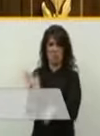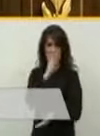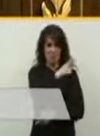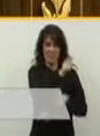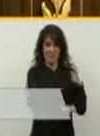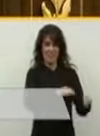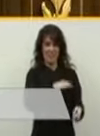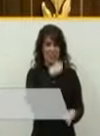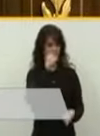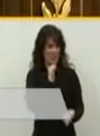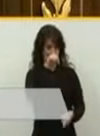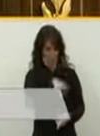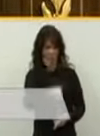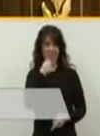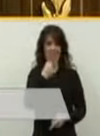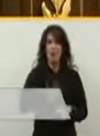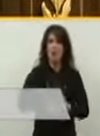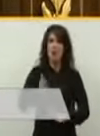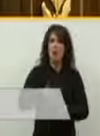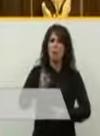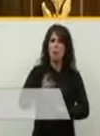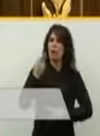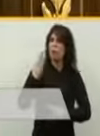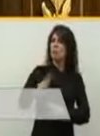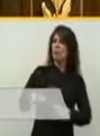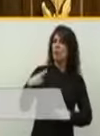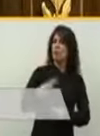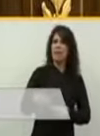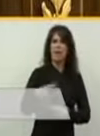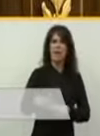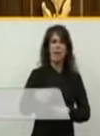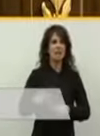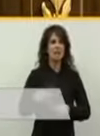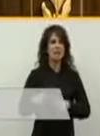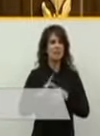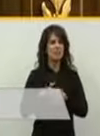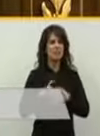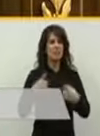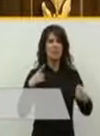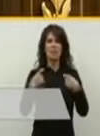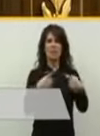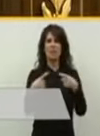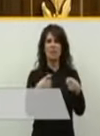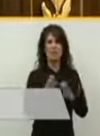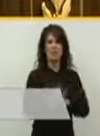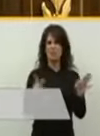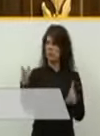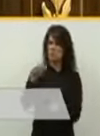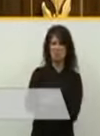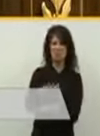ha dicho hoy que va a acabar con las políticas frentistas. Así que ustedes, tranquilos, no van a tener ningún